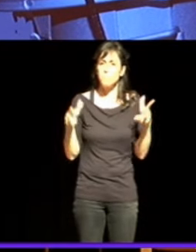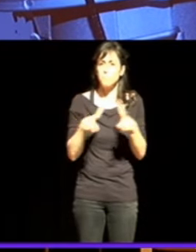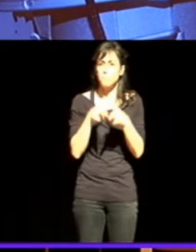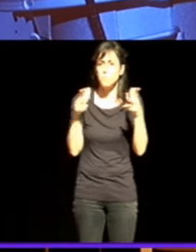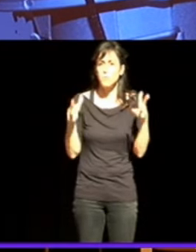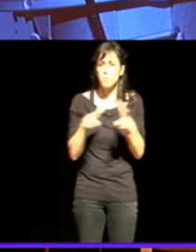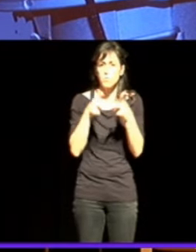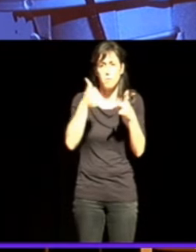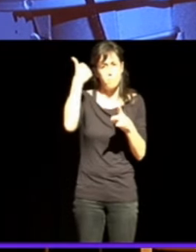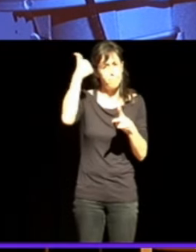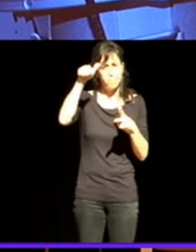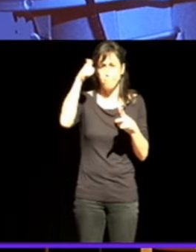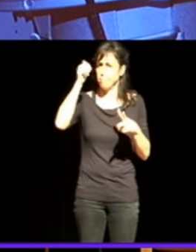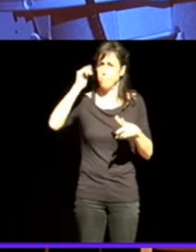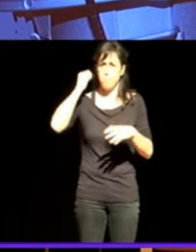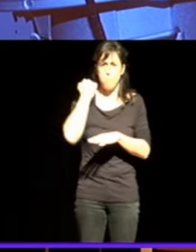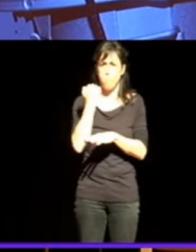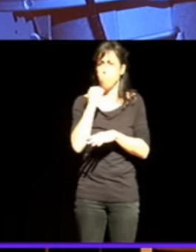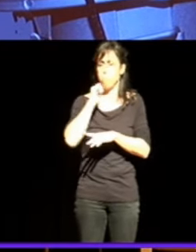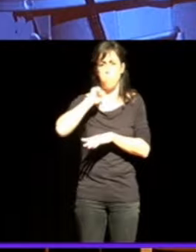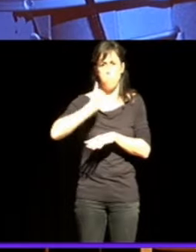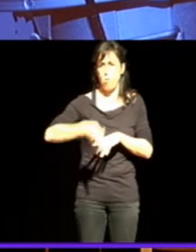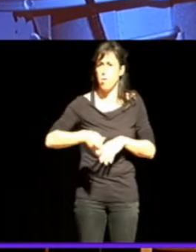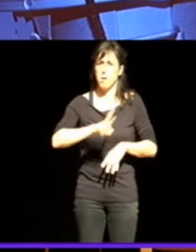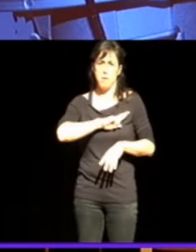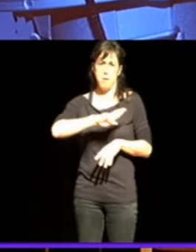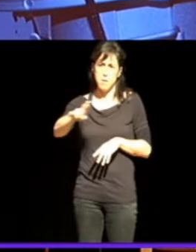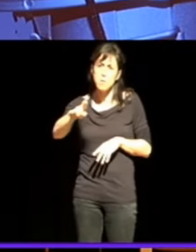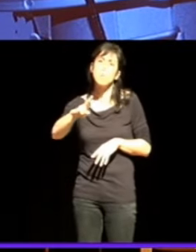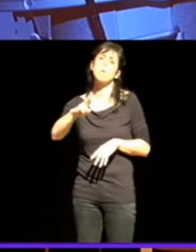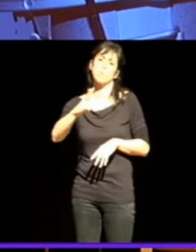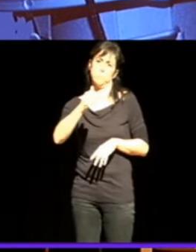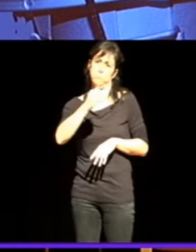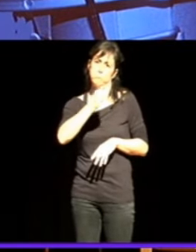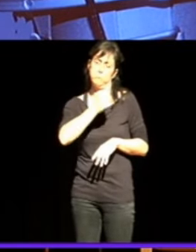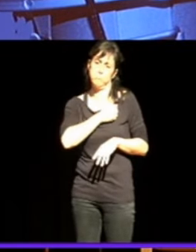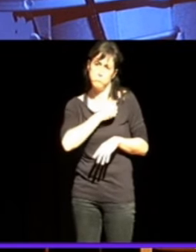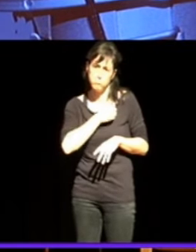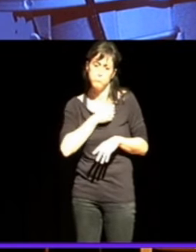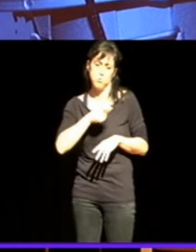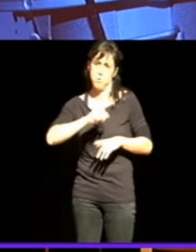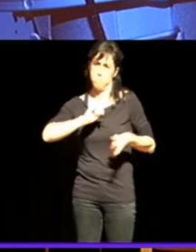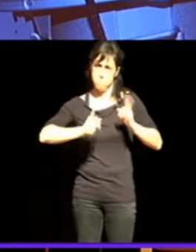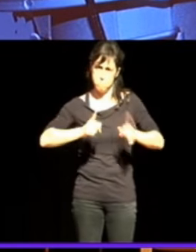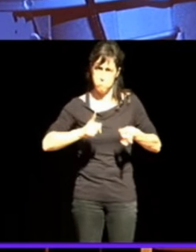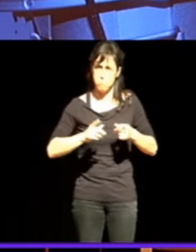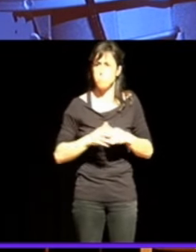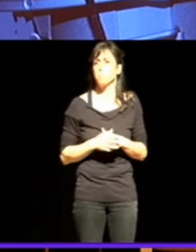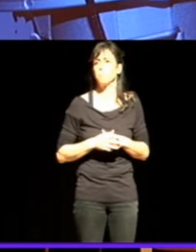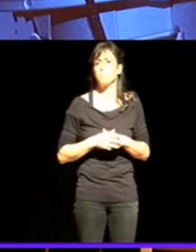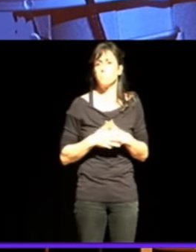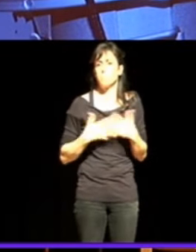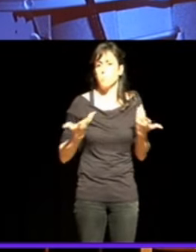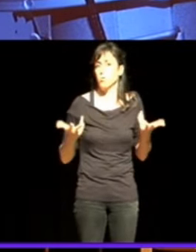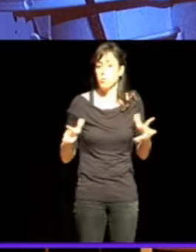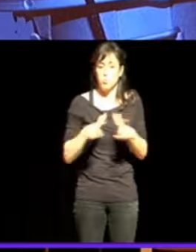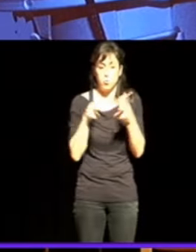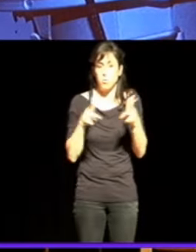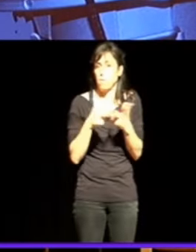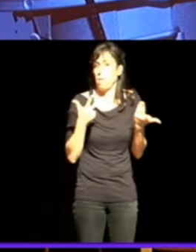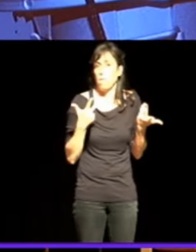y una tradición cultural judeocristiana. En cada sociedad pues vivimos de una manera, ¿no? Vivimos una